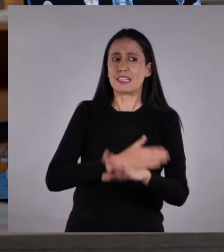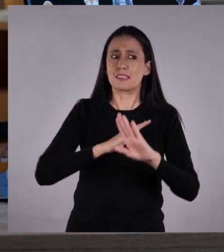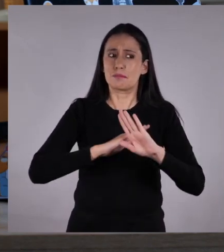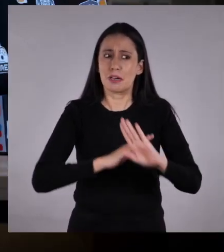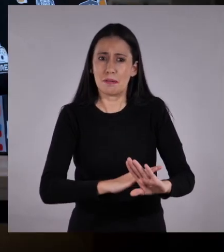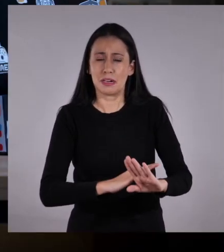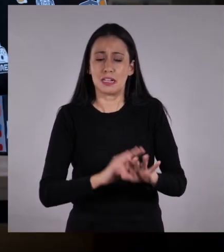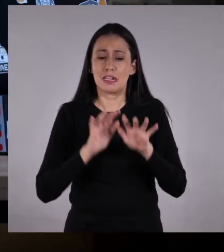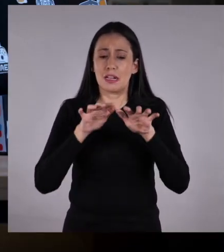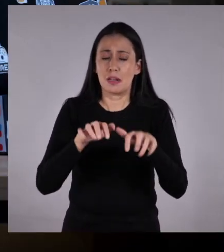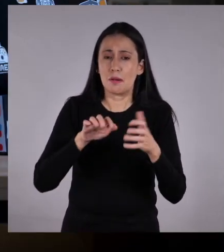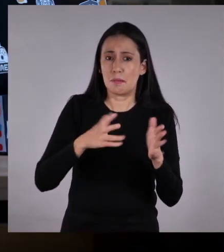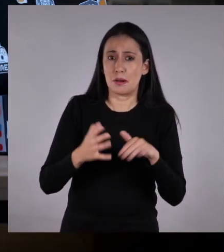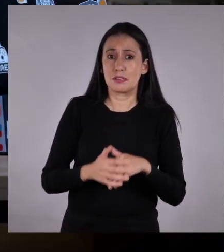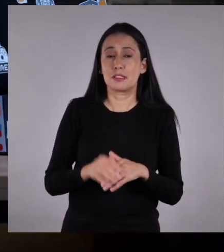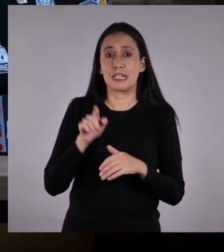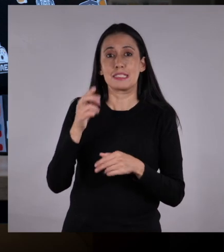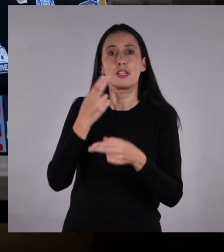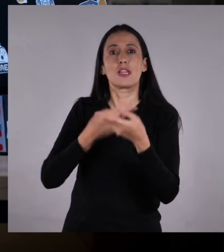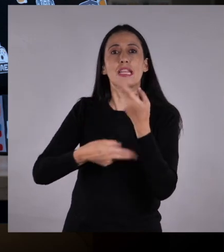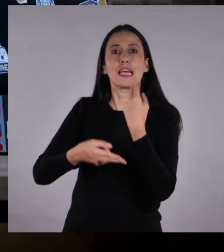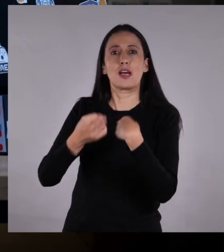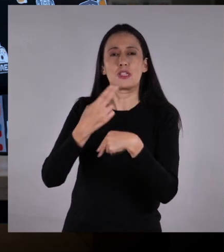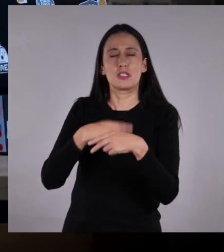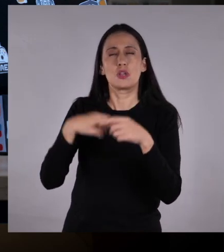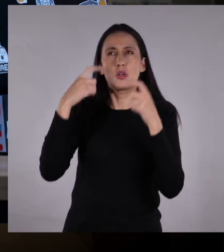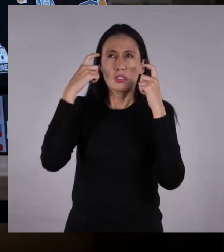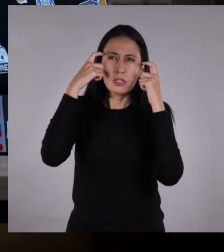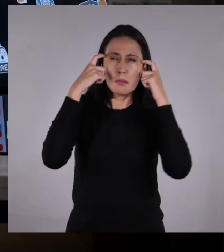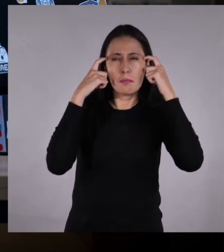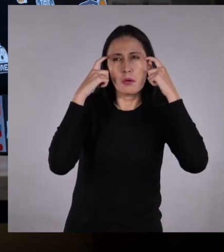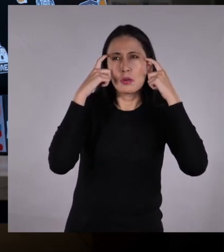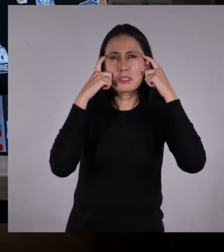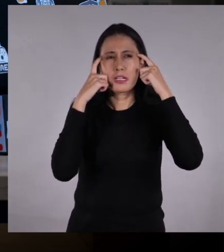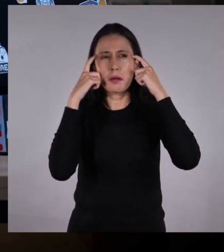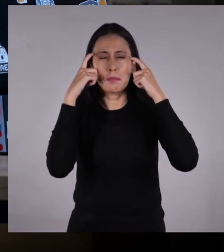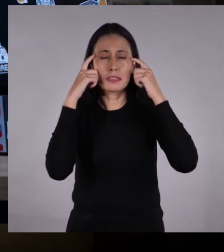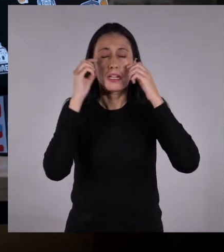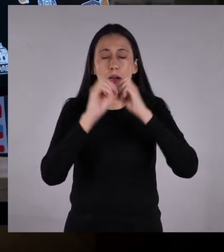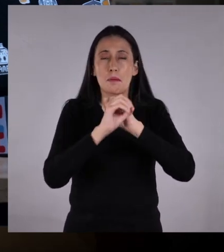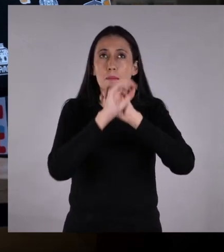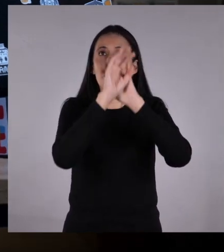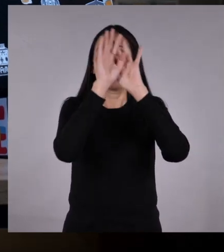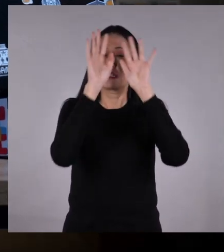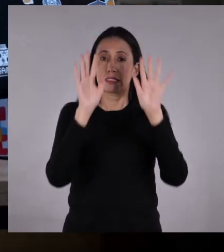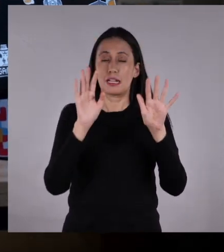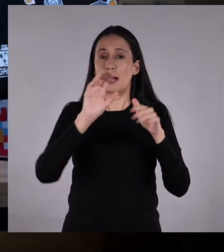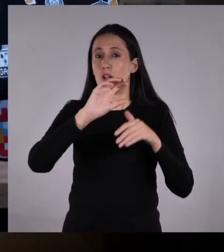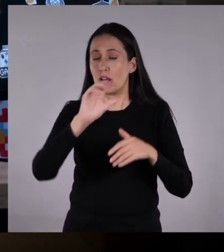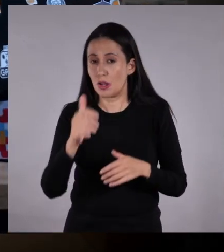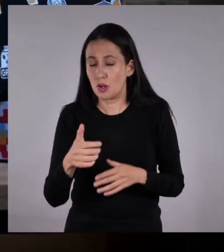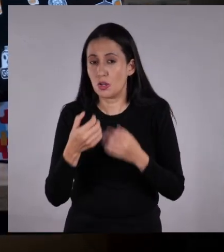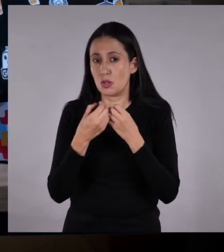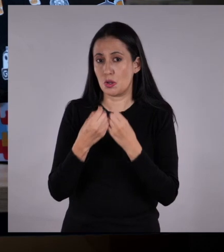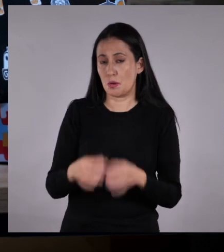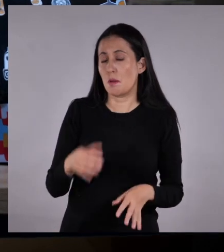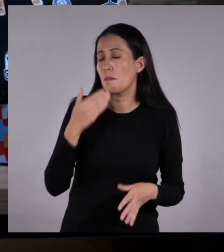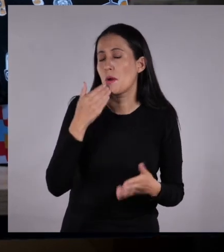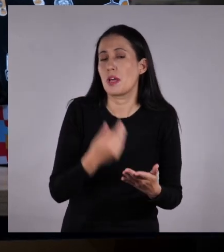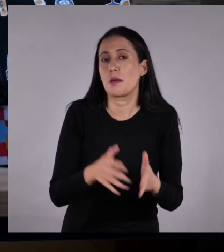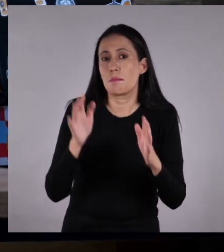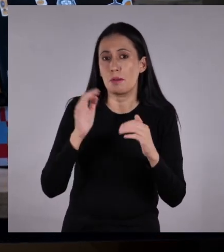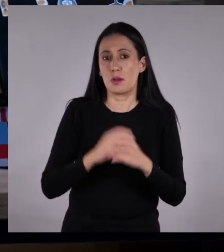negociación y suele mostrarse más claro en otro tipo de pérdidas, como por ejemplo el fin de una